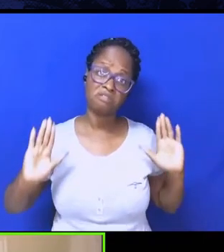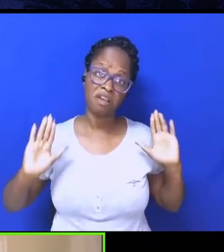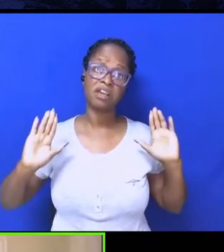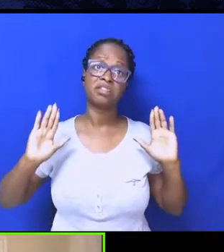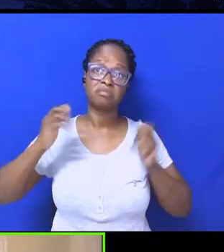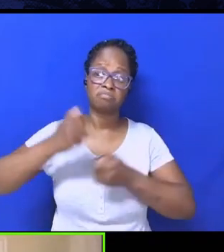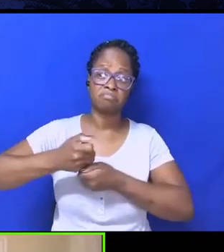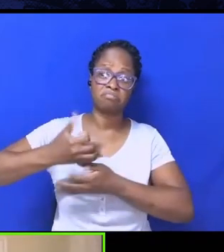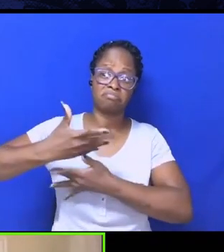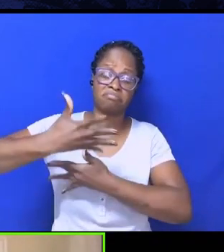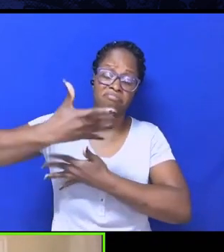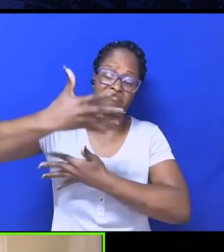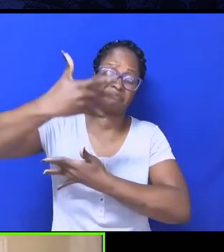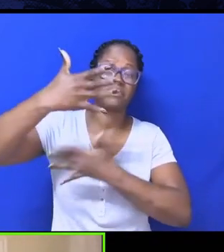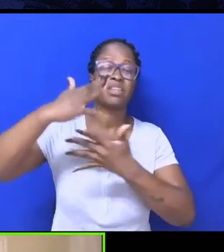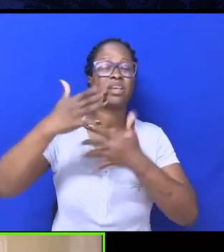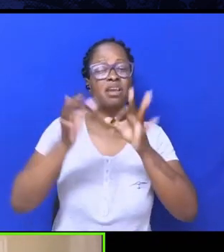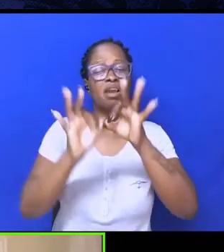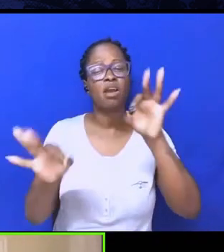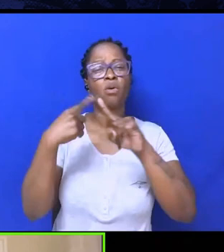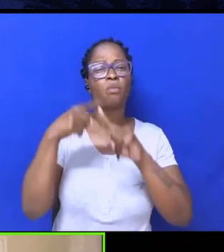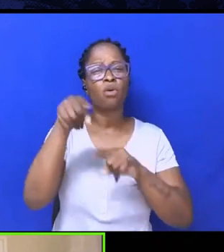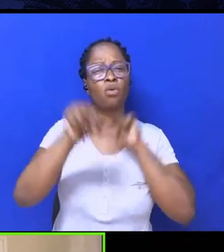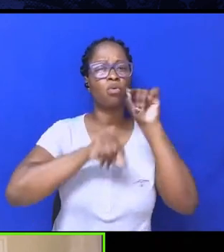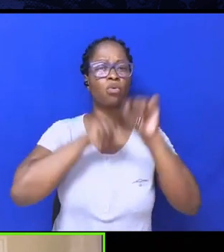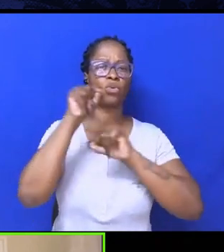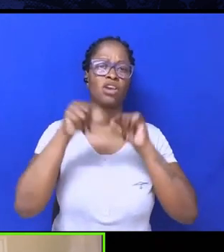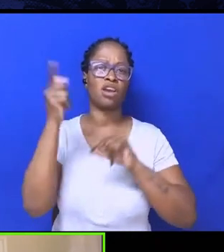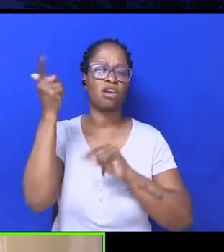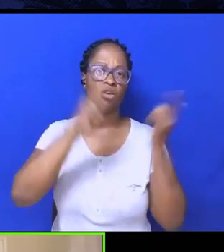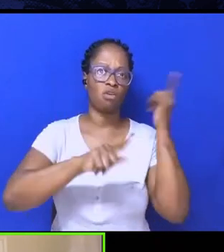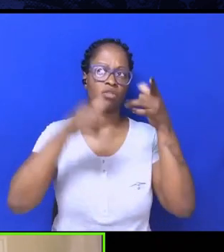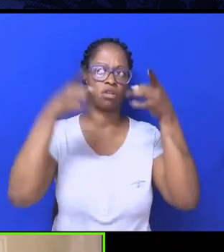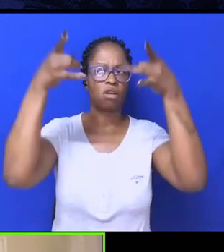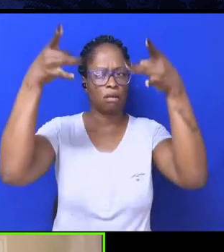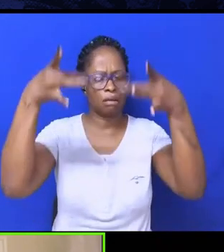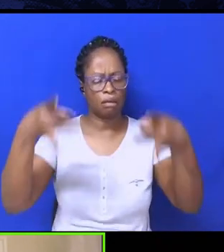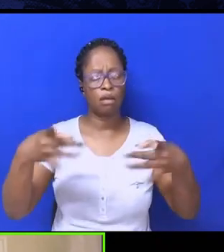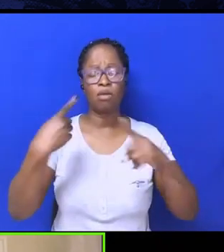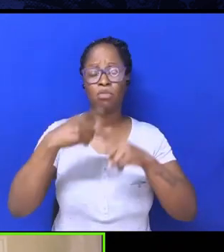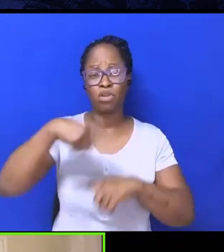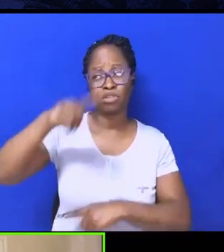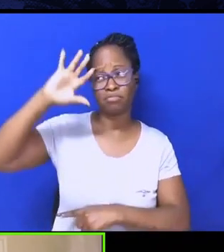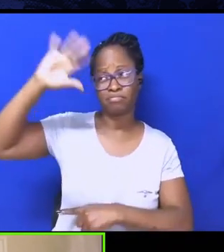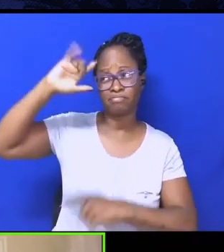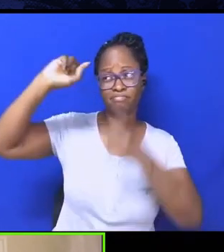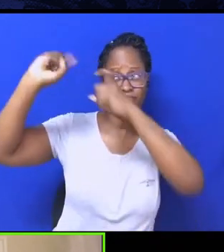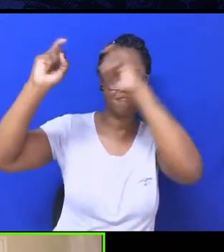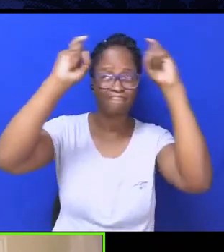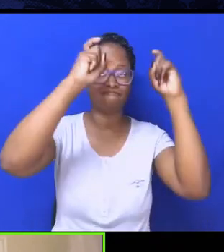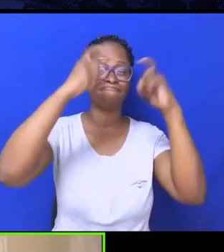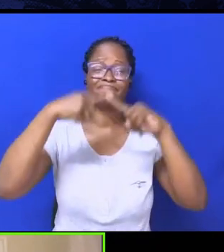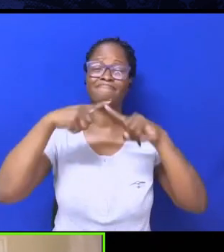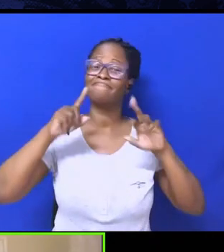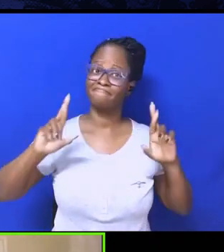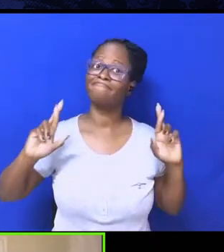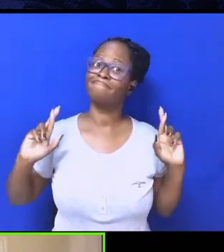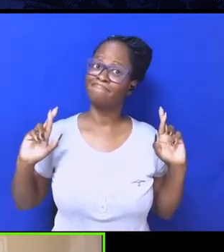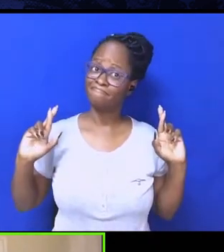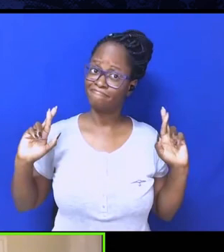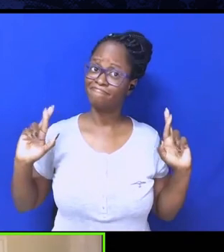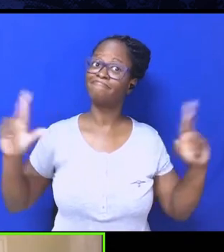seguir detallando porque lo que pensamos es que a diferencia quizás de otros momentos de la historia